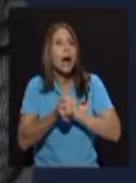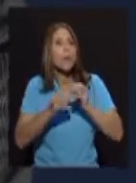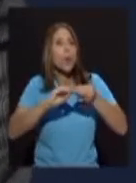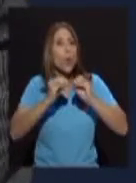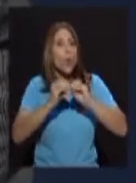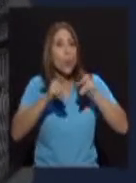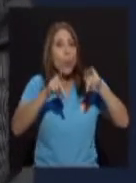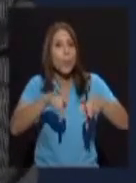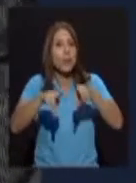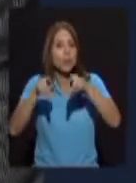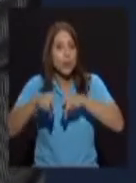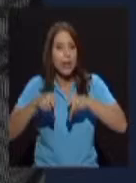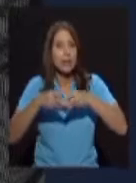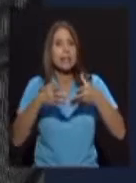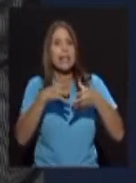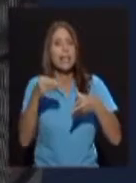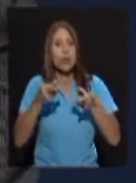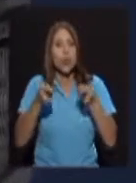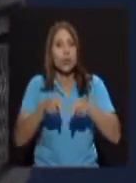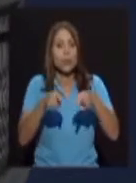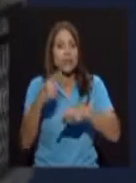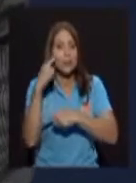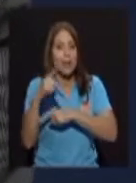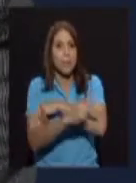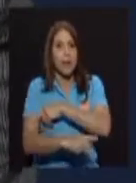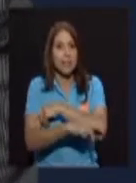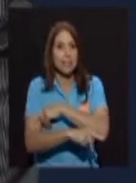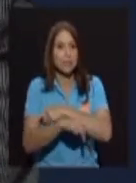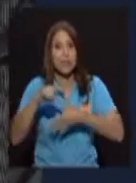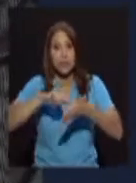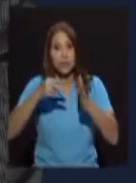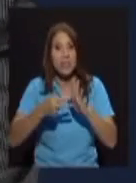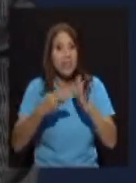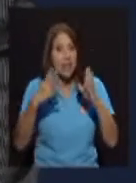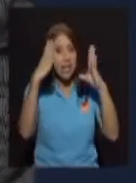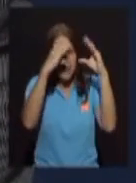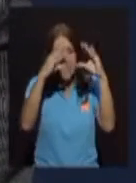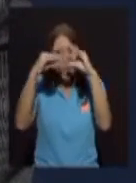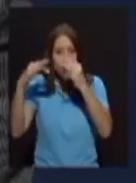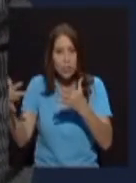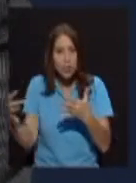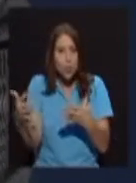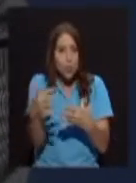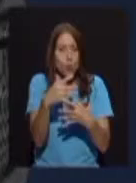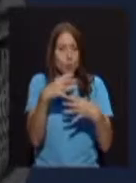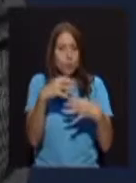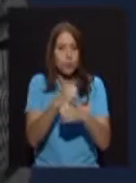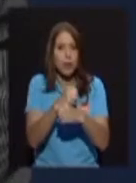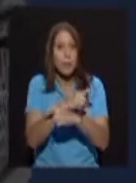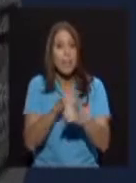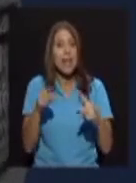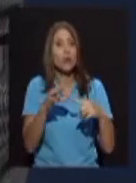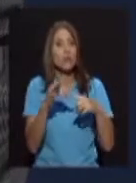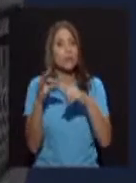para el país. Esto tiene que ver con sistematización de información, pero sobre todo con el análisis